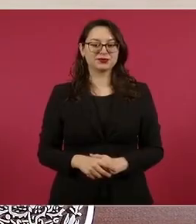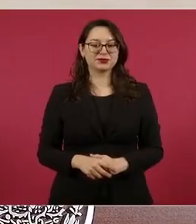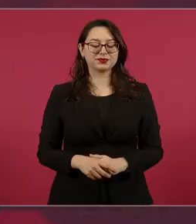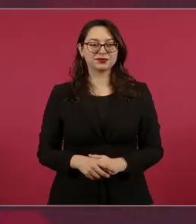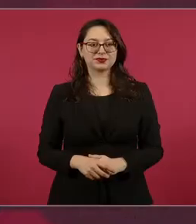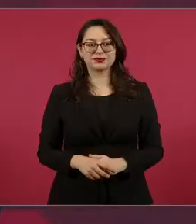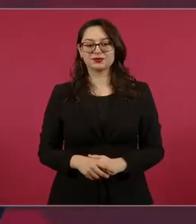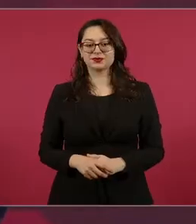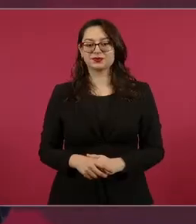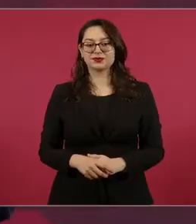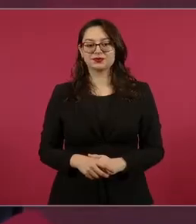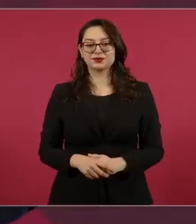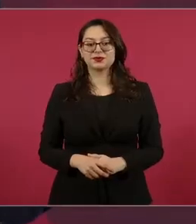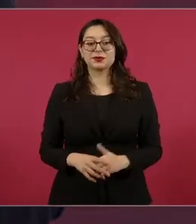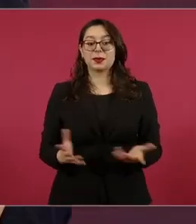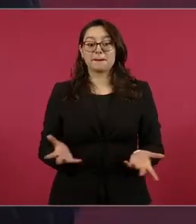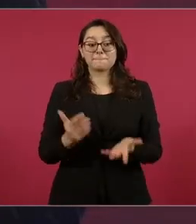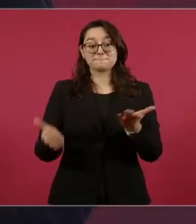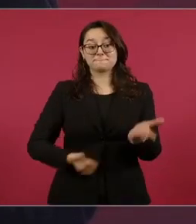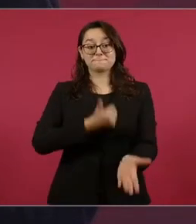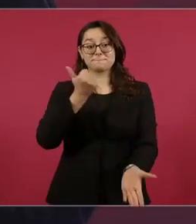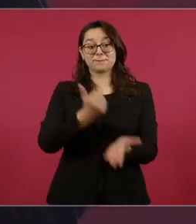tiene mucha